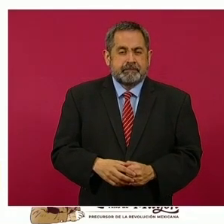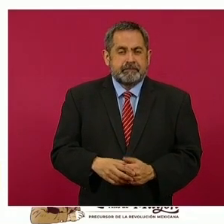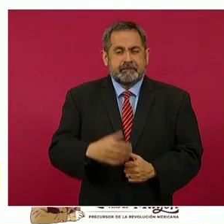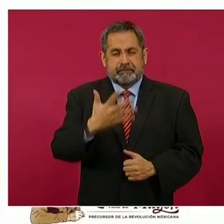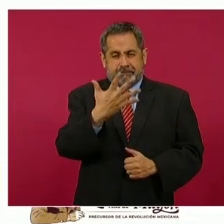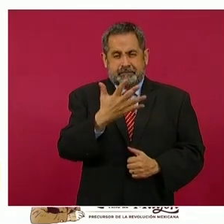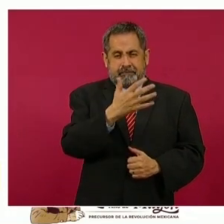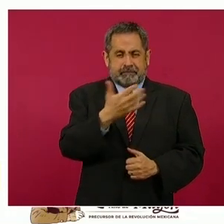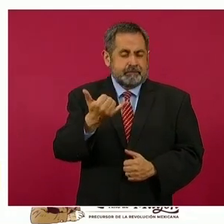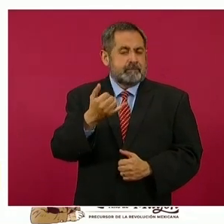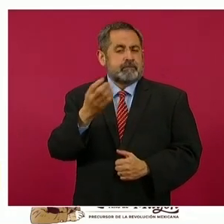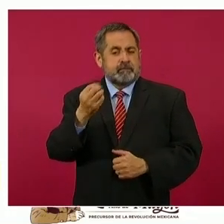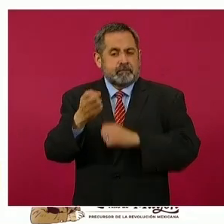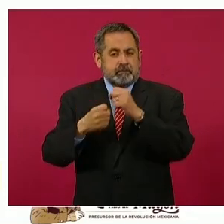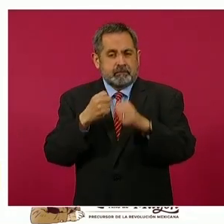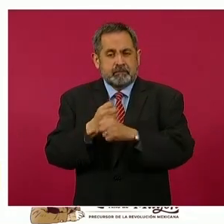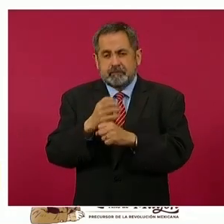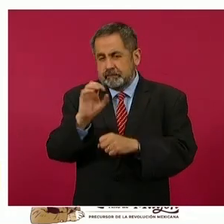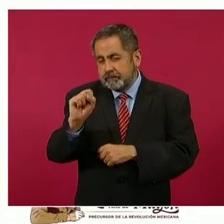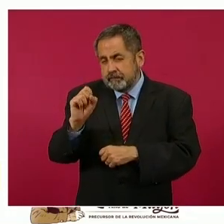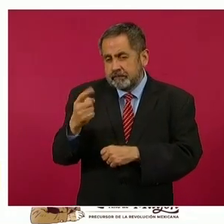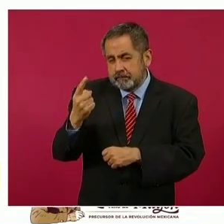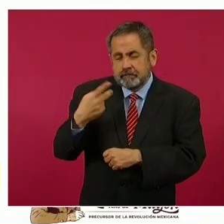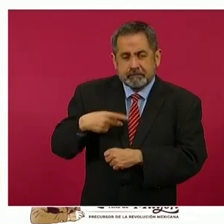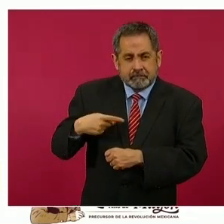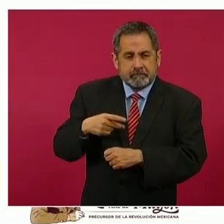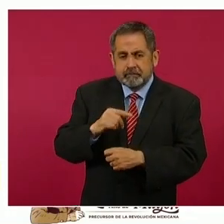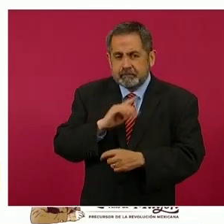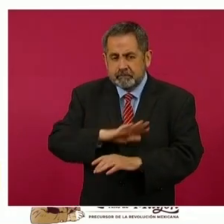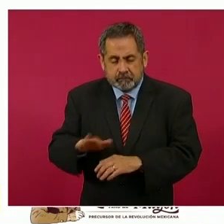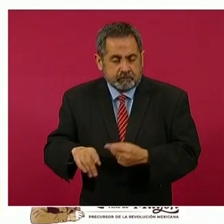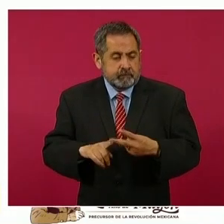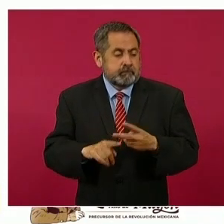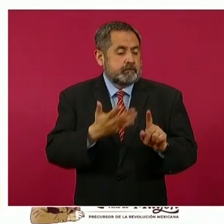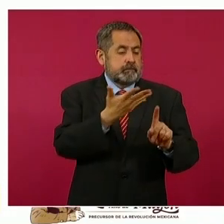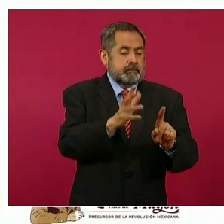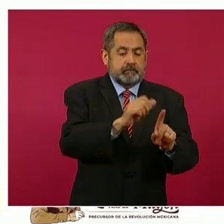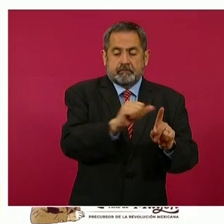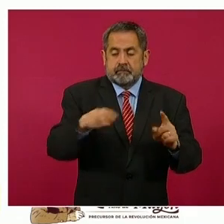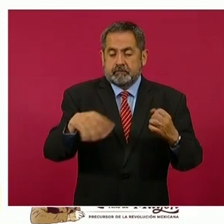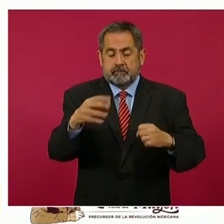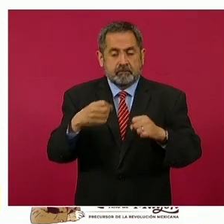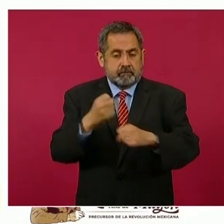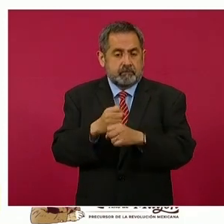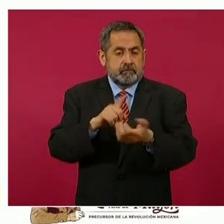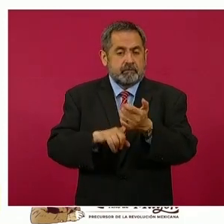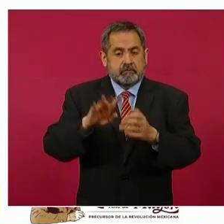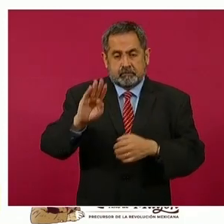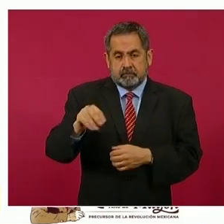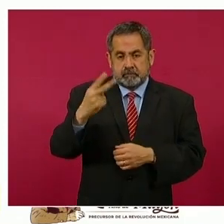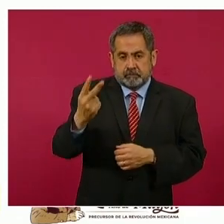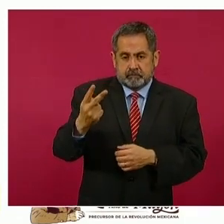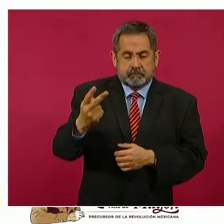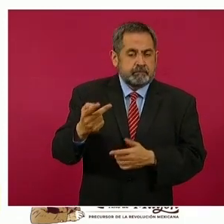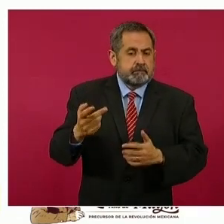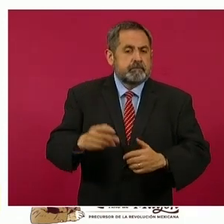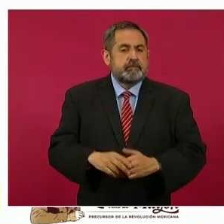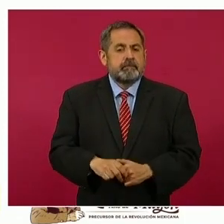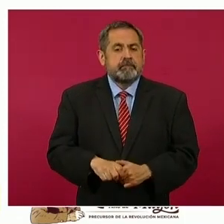9 años, 61, entre 10 y 14 años, 92, la